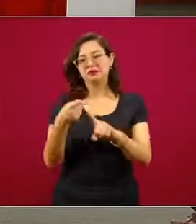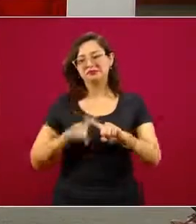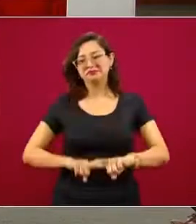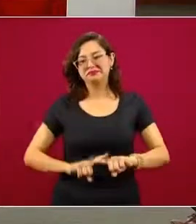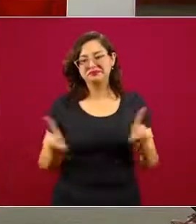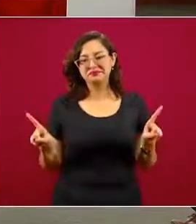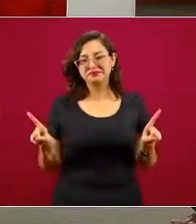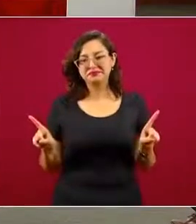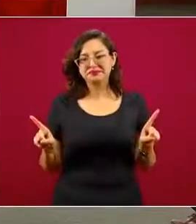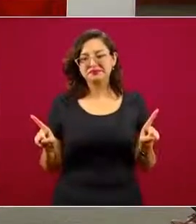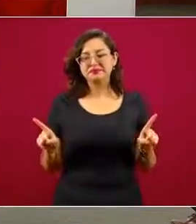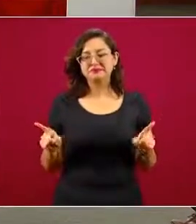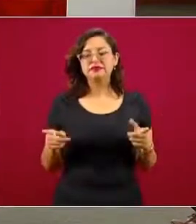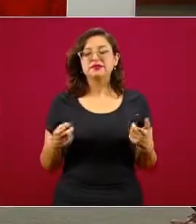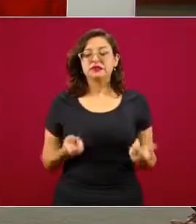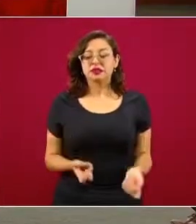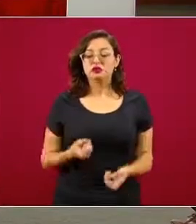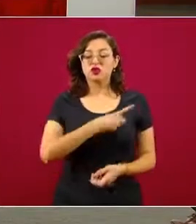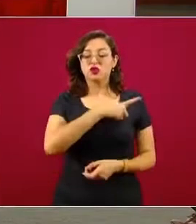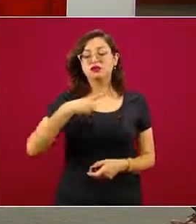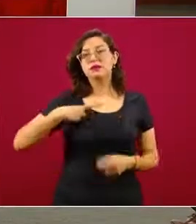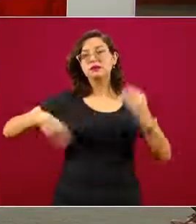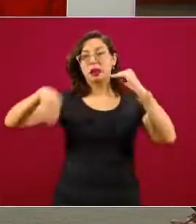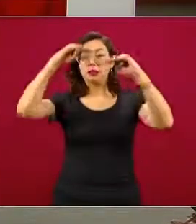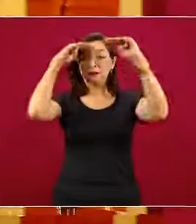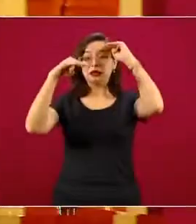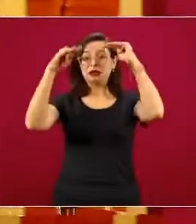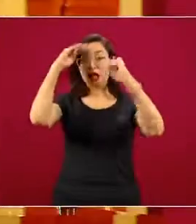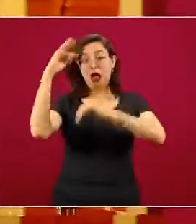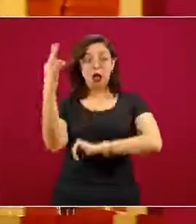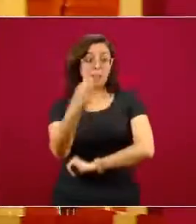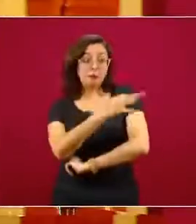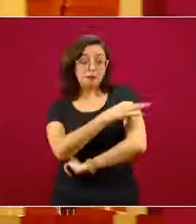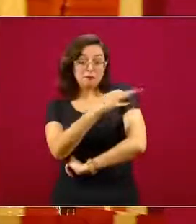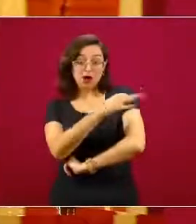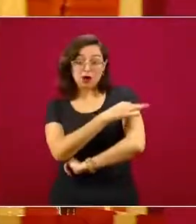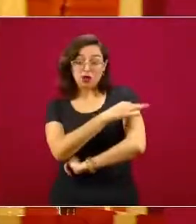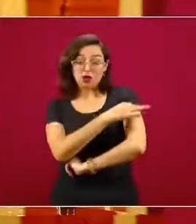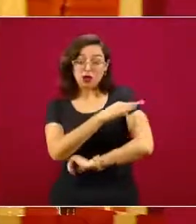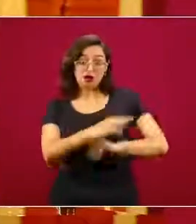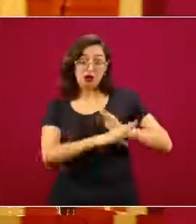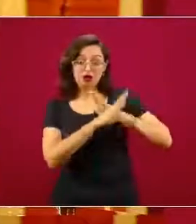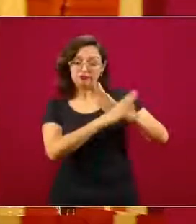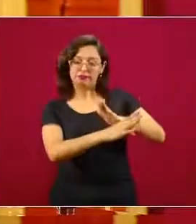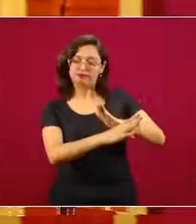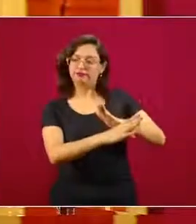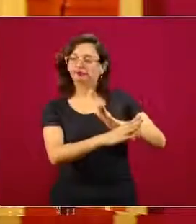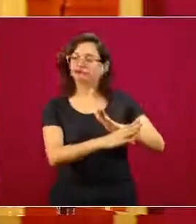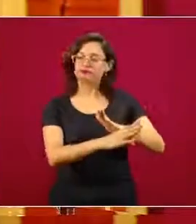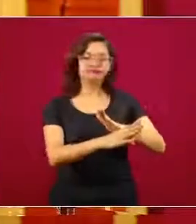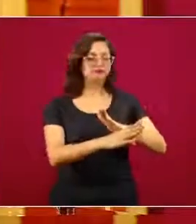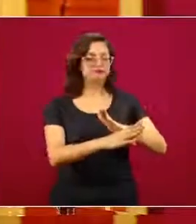tomar en cuenta la factibilidad, la posibilidad realista de que se logre tener suficiente